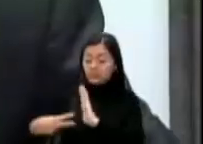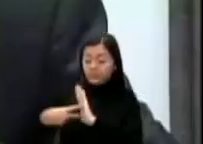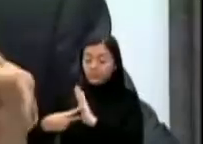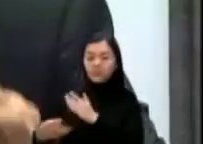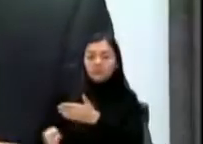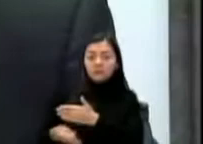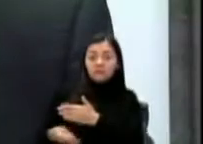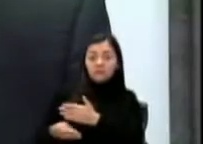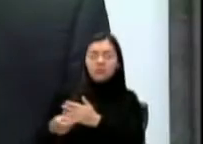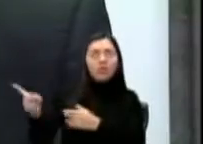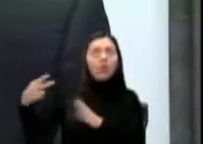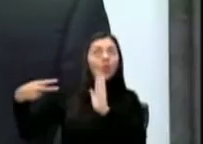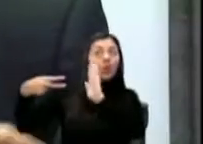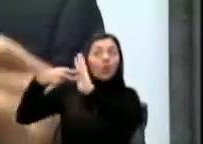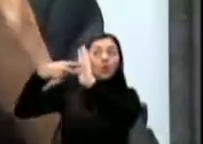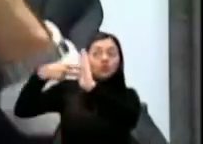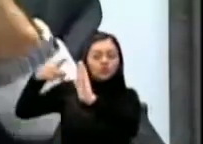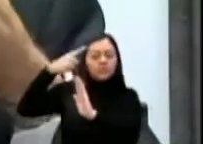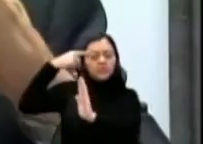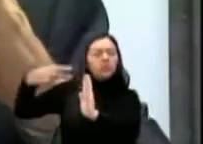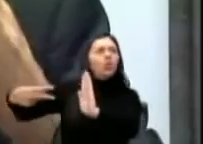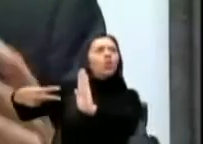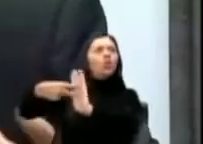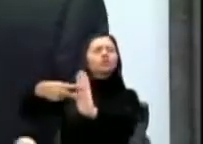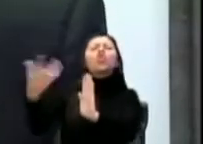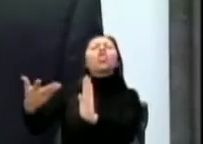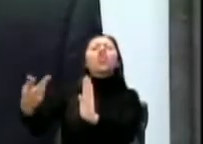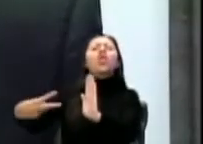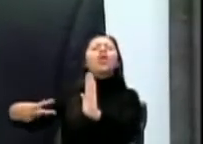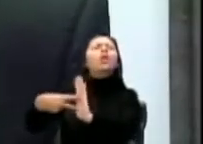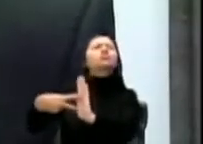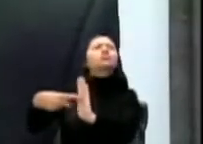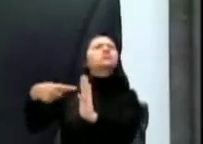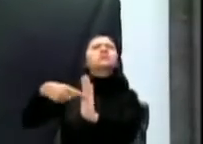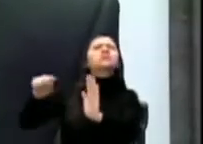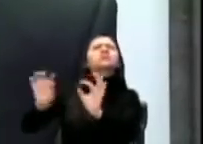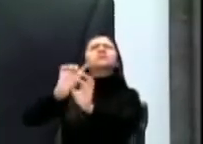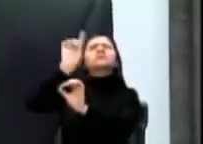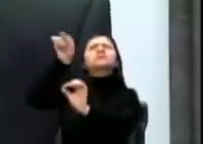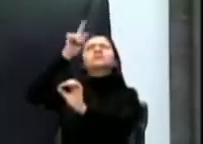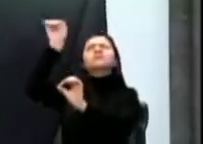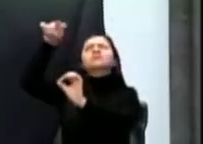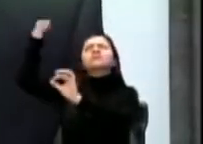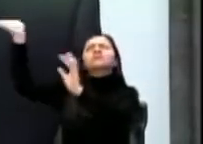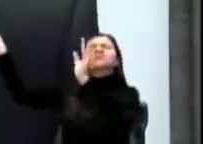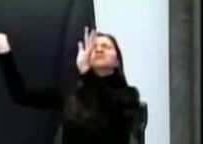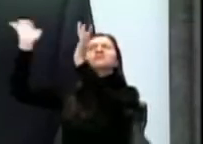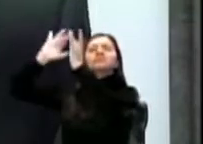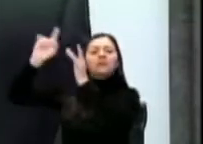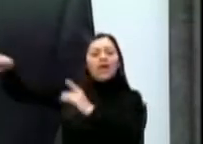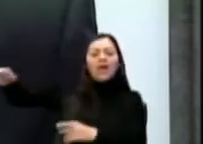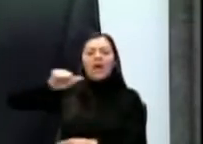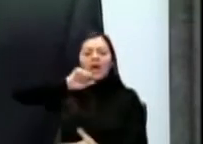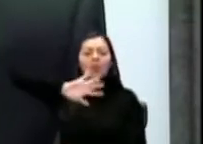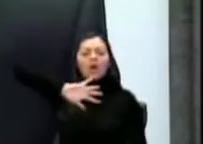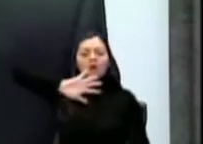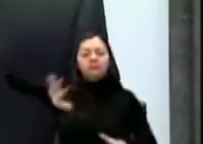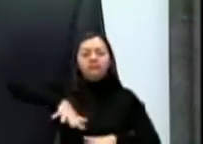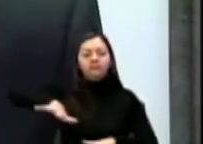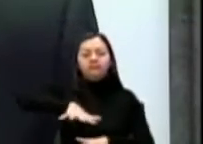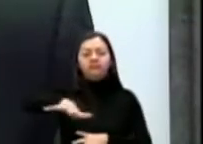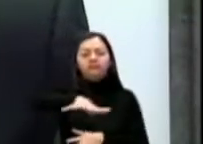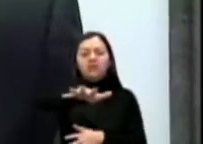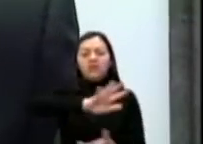así es cuando usted utilice primero días a ver yo usando cocina eléctrica de inducción que